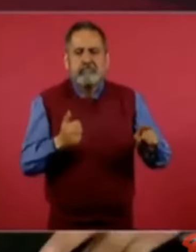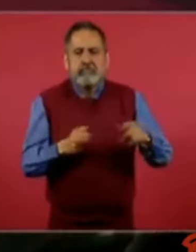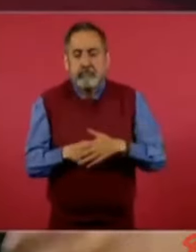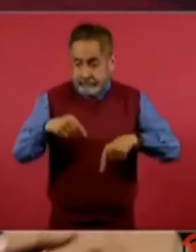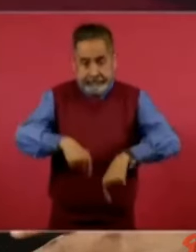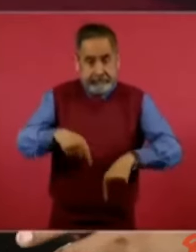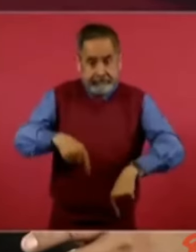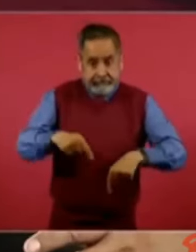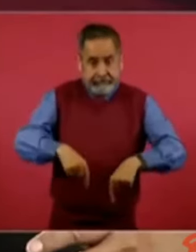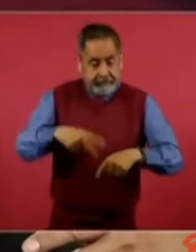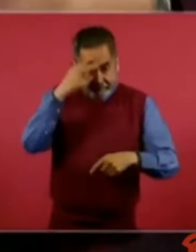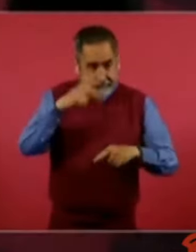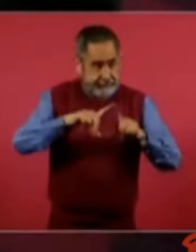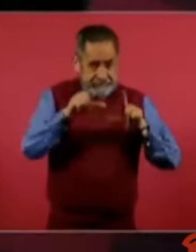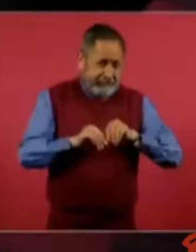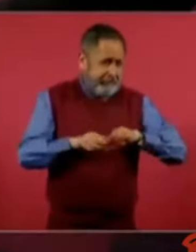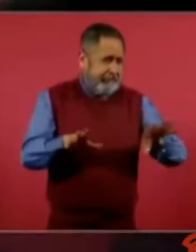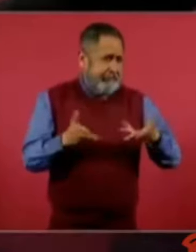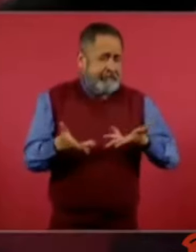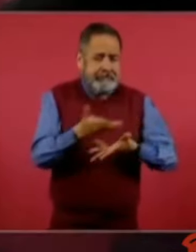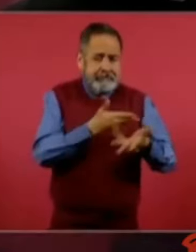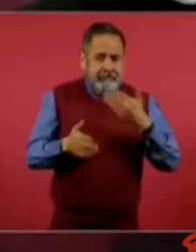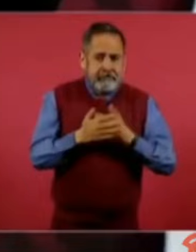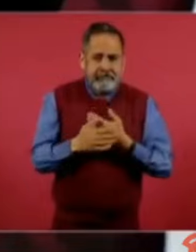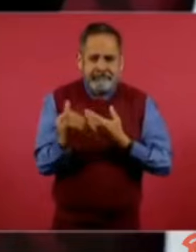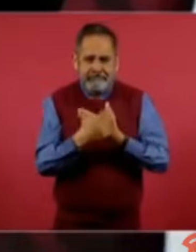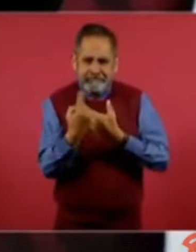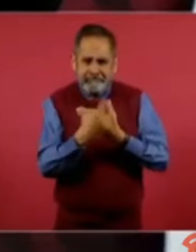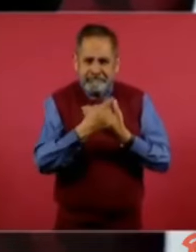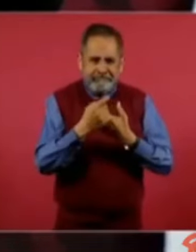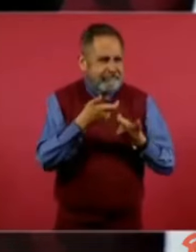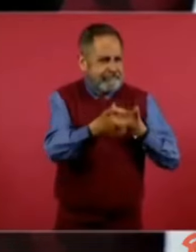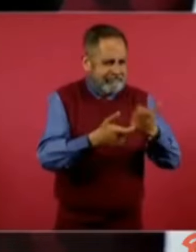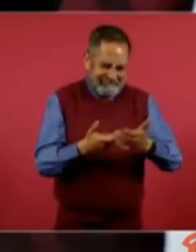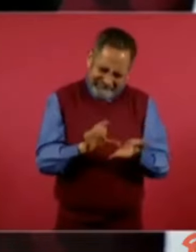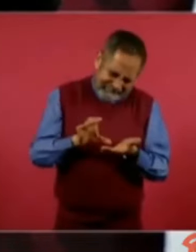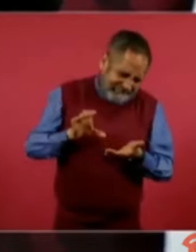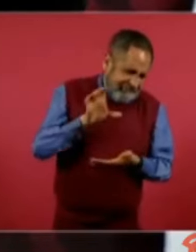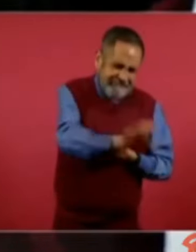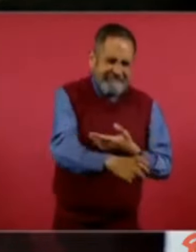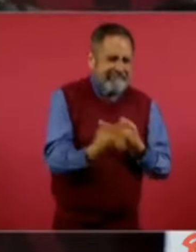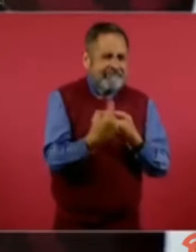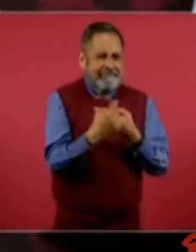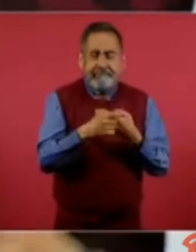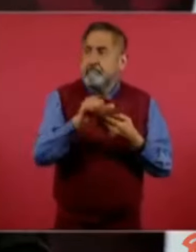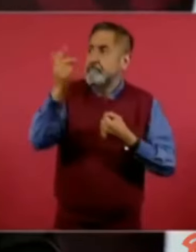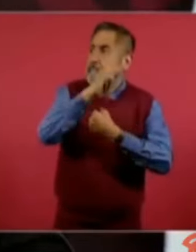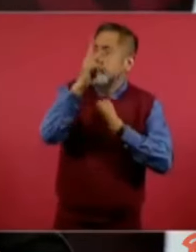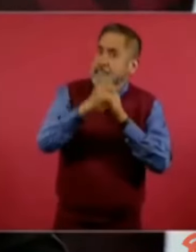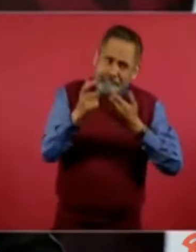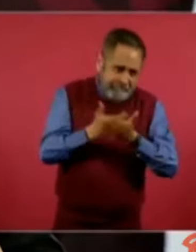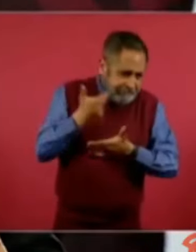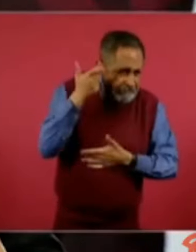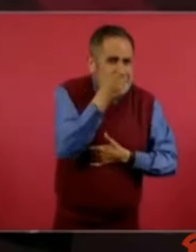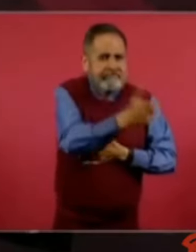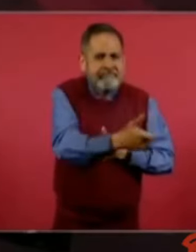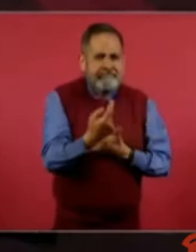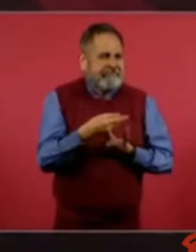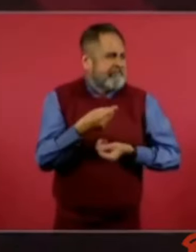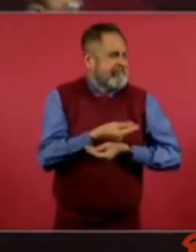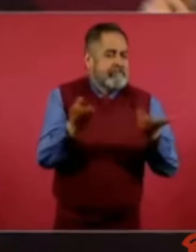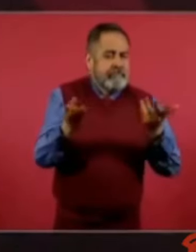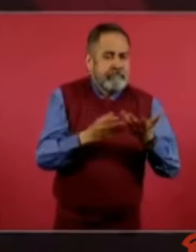aquí pero vots contratados en el extranjero Y